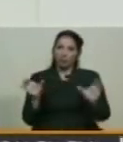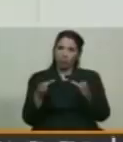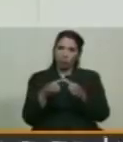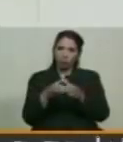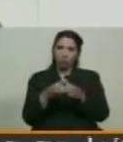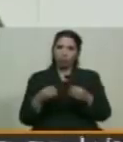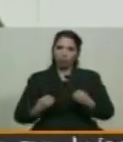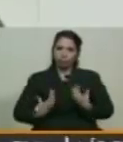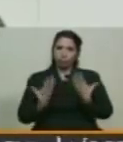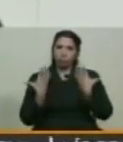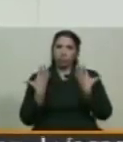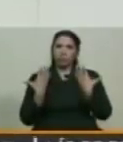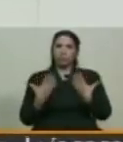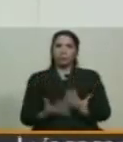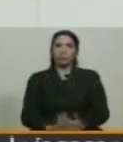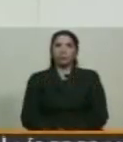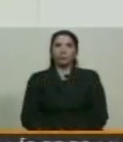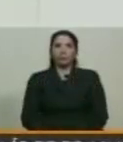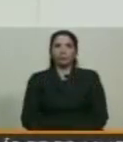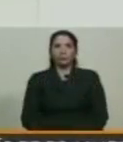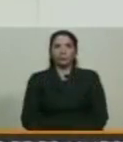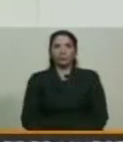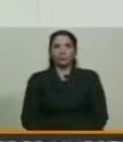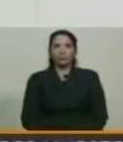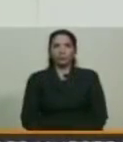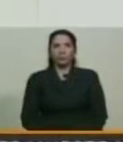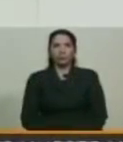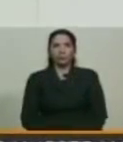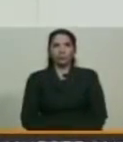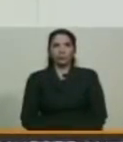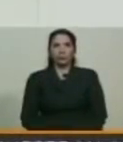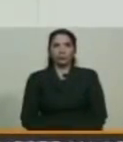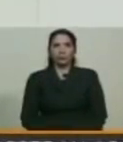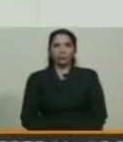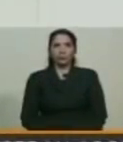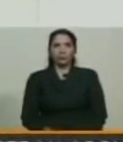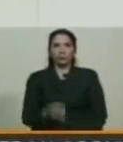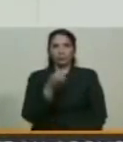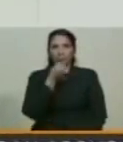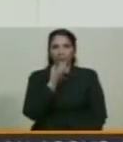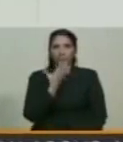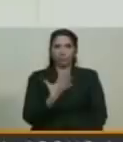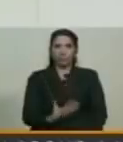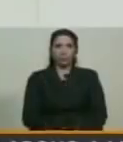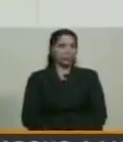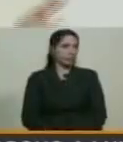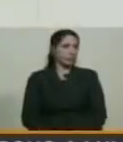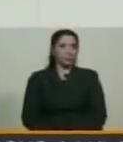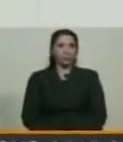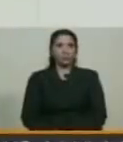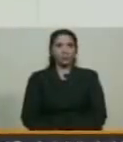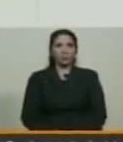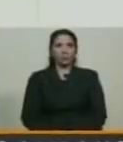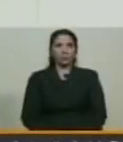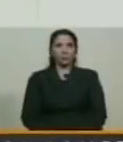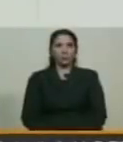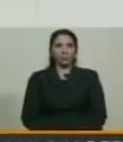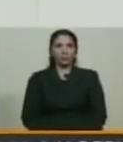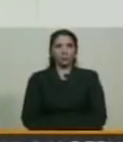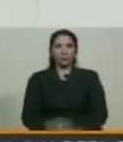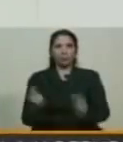siempre, muy profunda, y bueno, lo primero que hablamos y